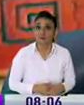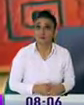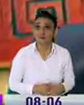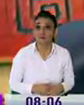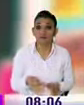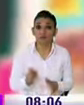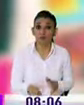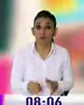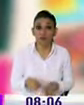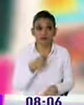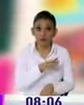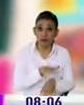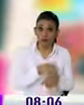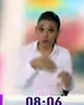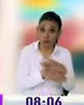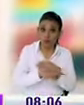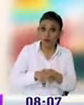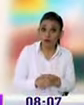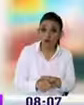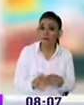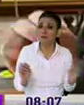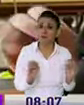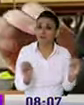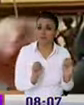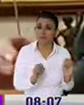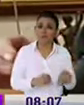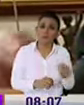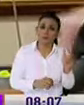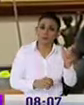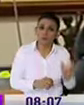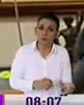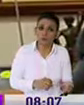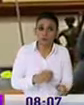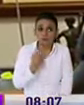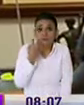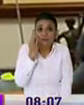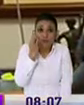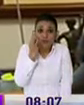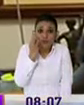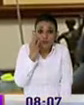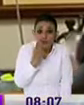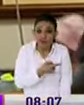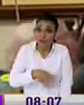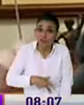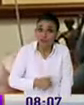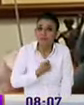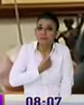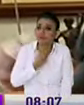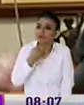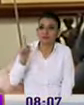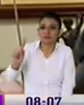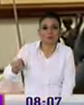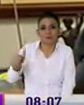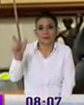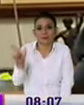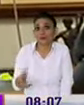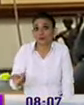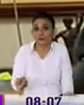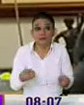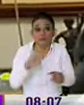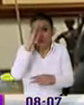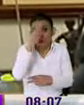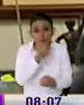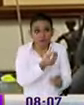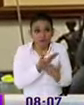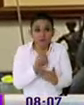que él no participó en aquel robo a mano armada. Ni la víctima lo ha podido reconocer, y la policía también da cuenta en sus informes que